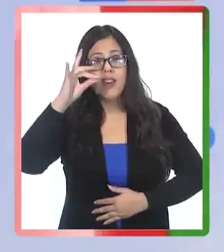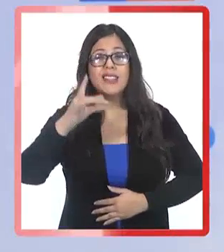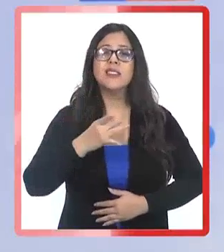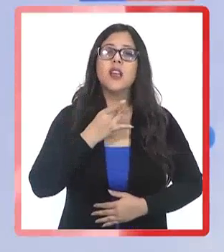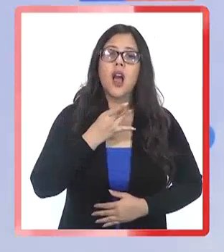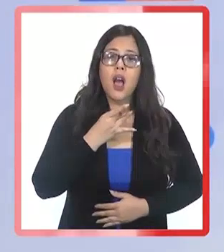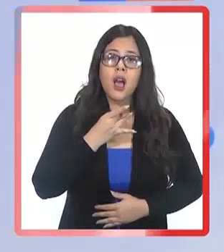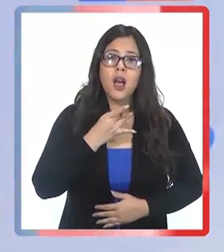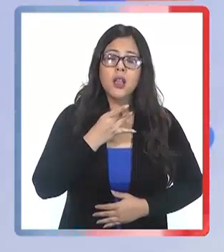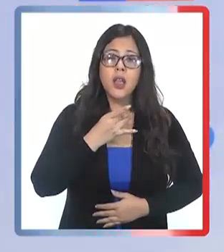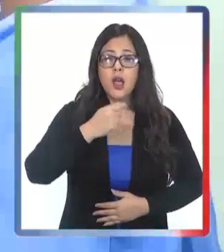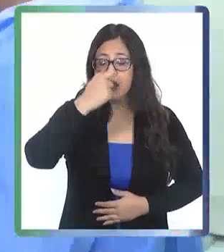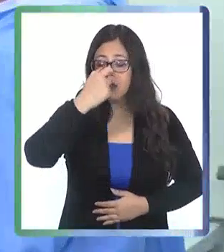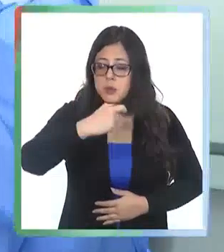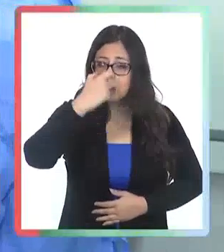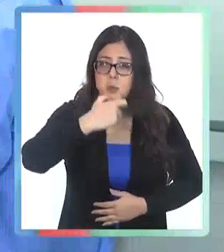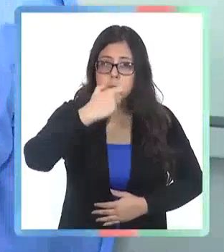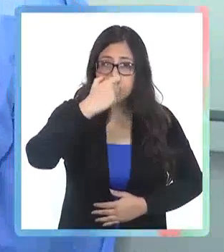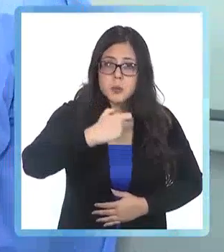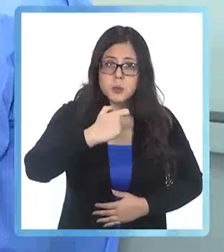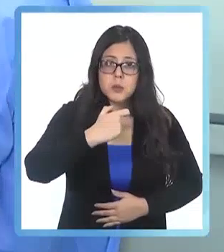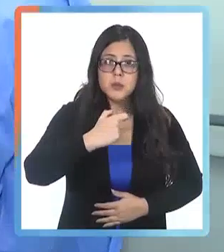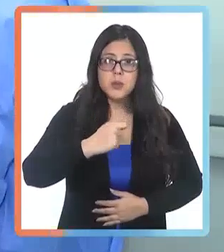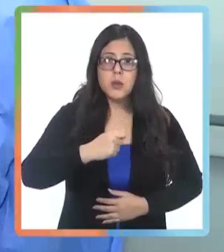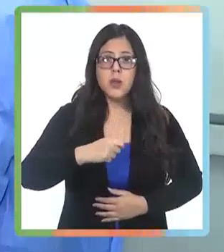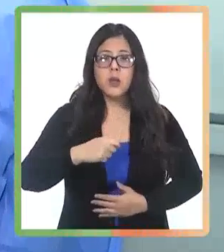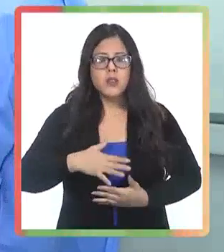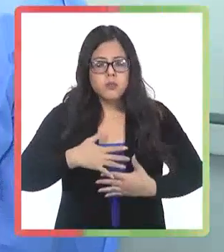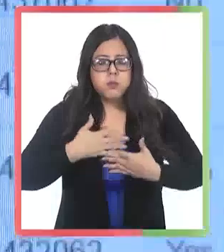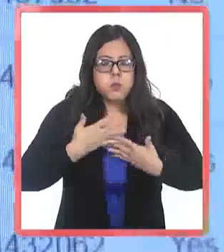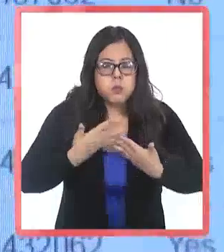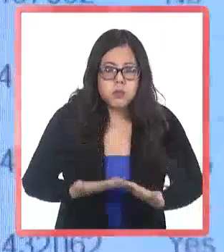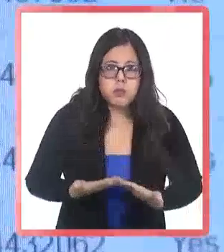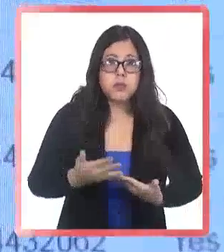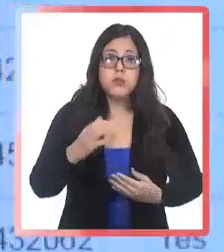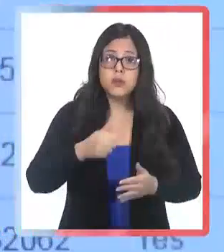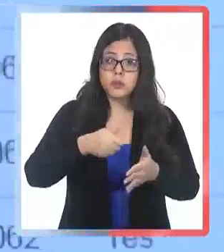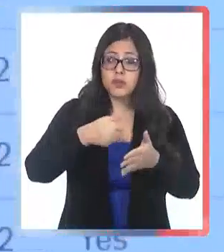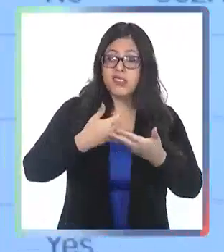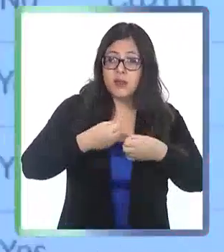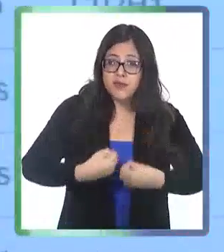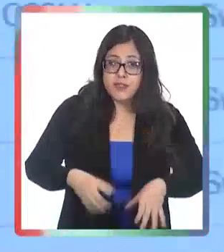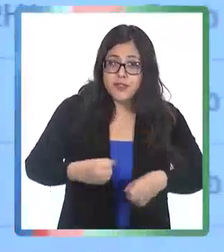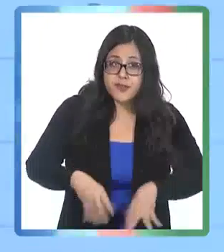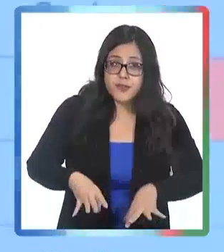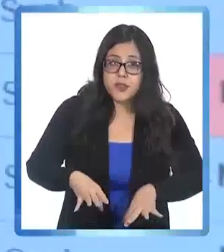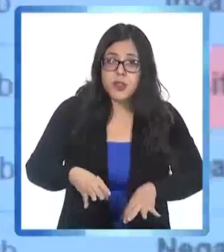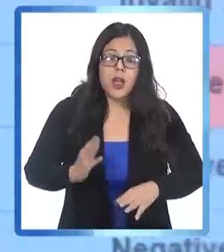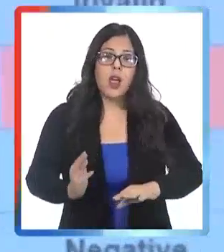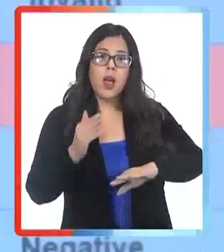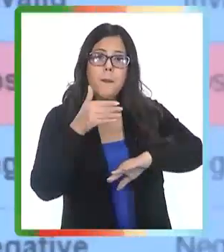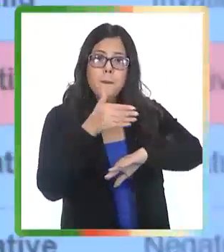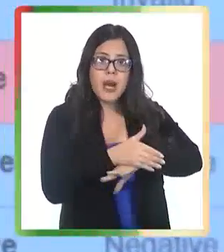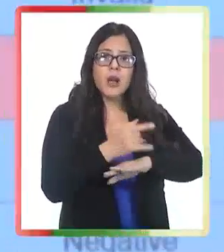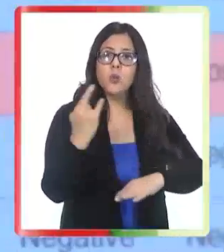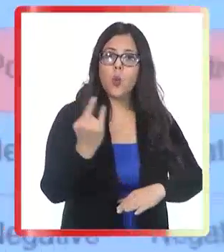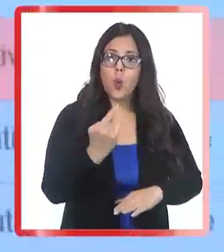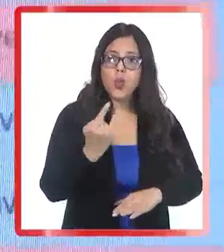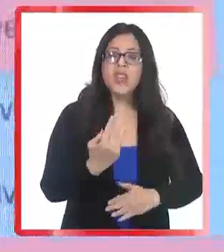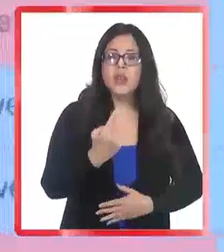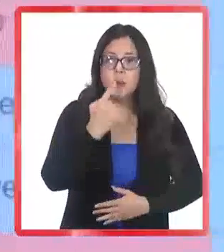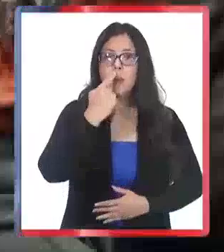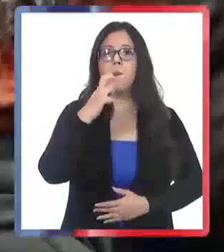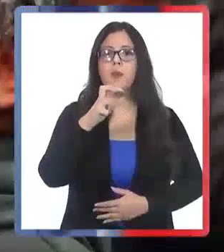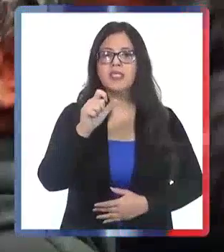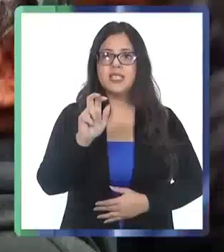cabeza o de garganta, congestión nasal, náuseas, vómitos o diarrea, concurran cuanto antes